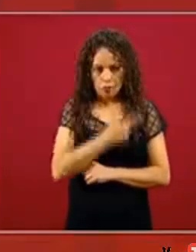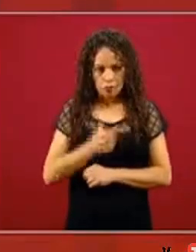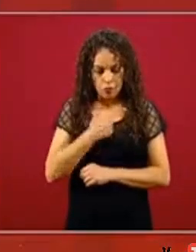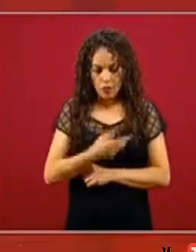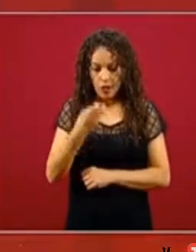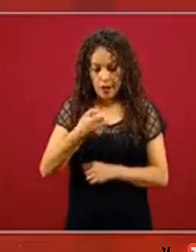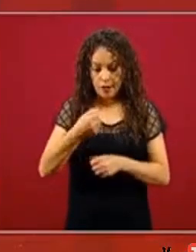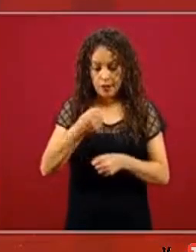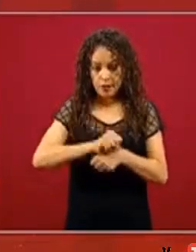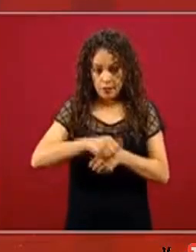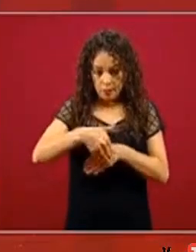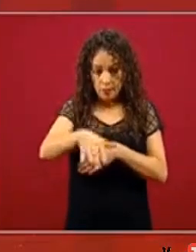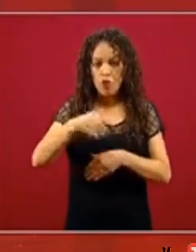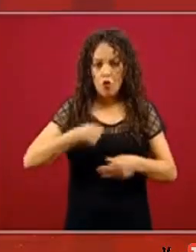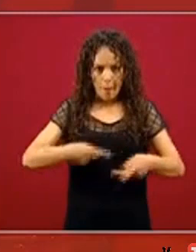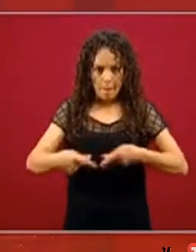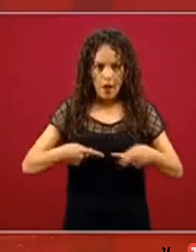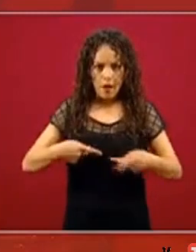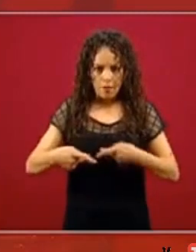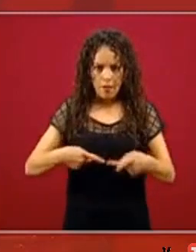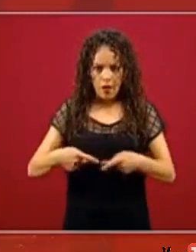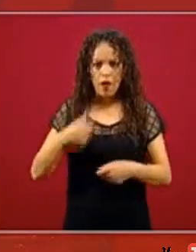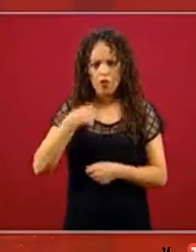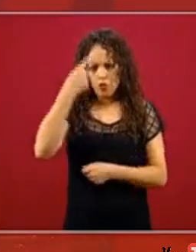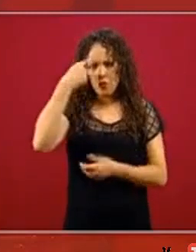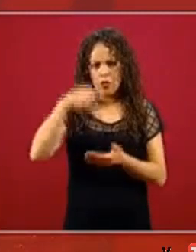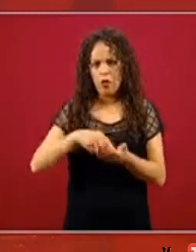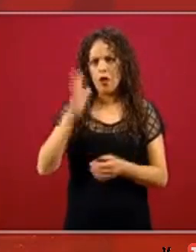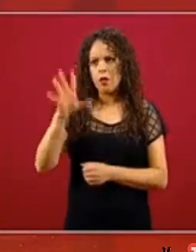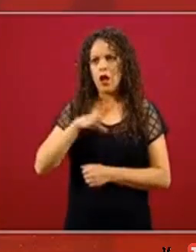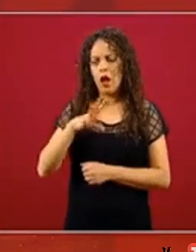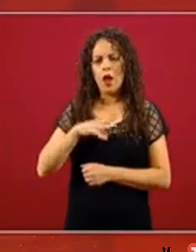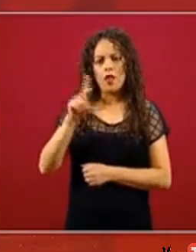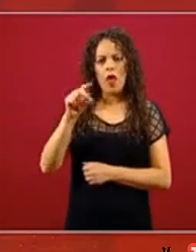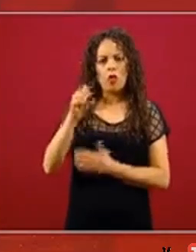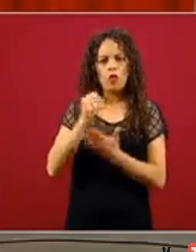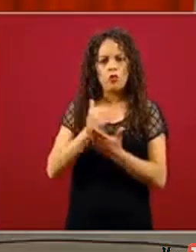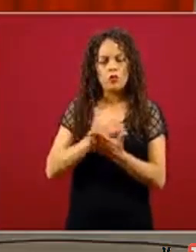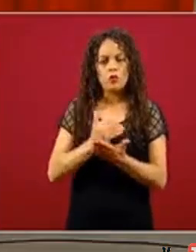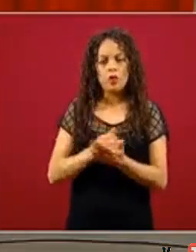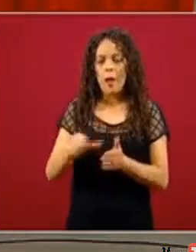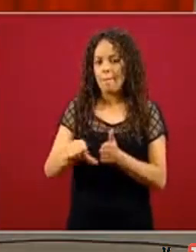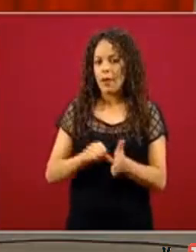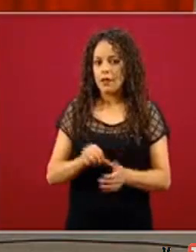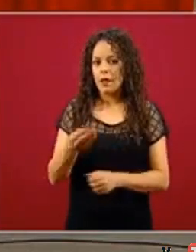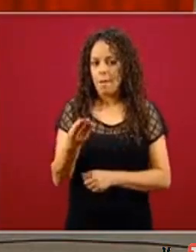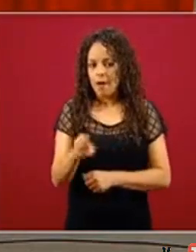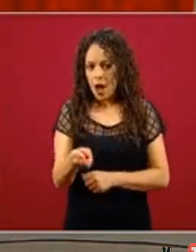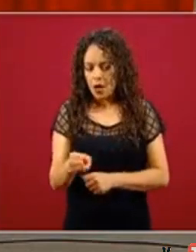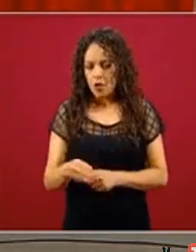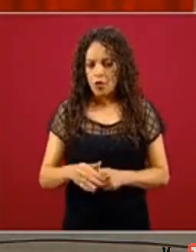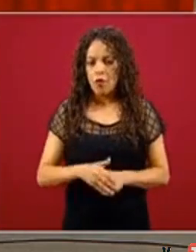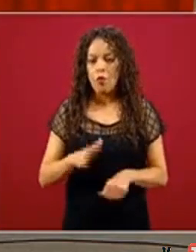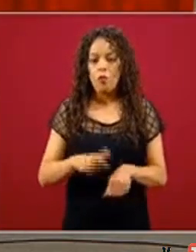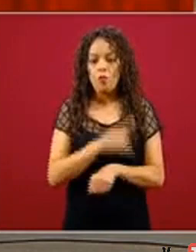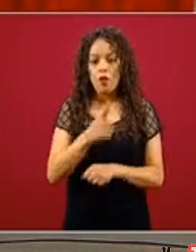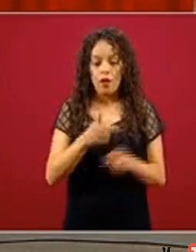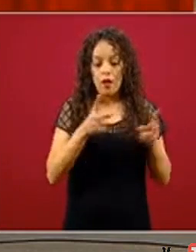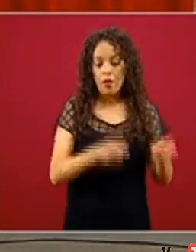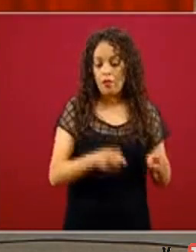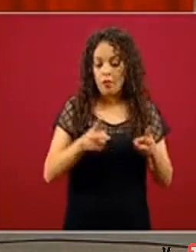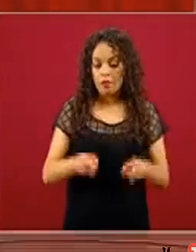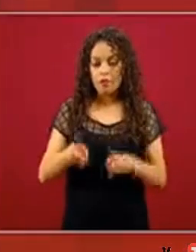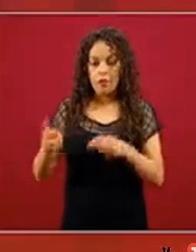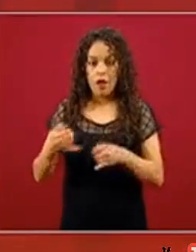hay seguramente datos de mayo, porque los cortes de información de los registros de